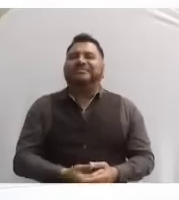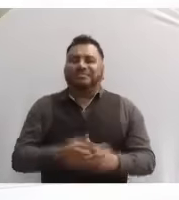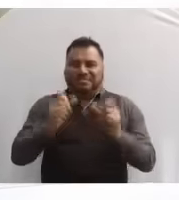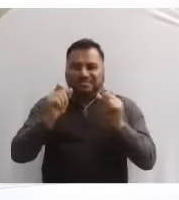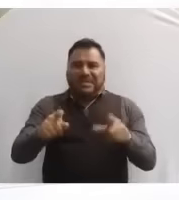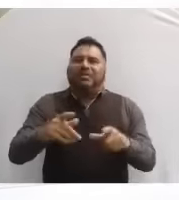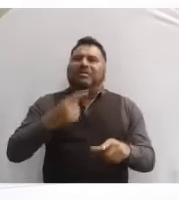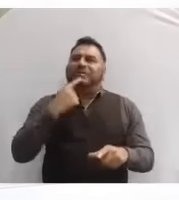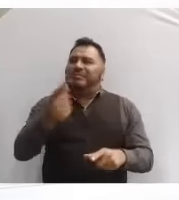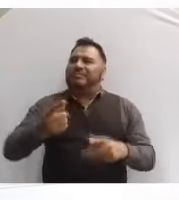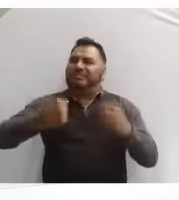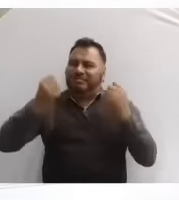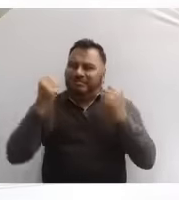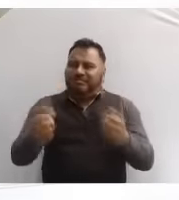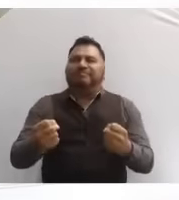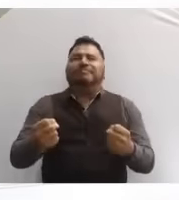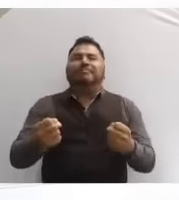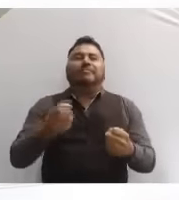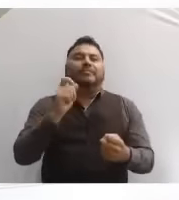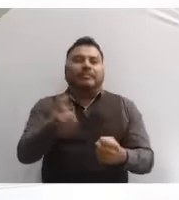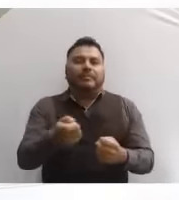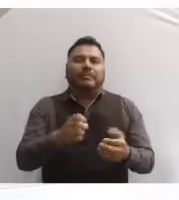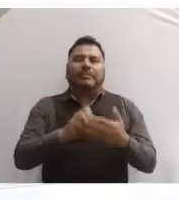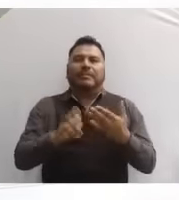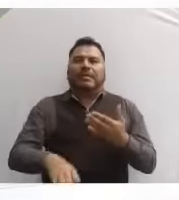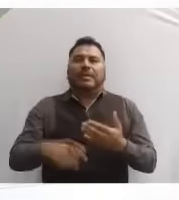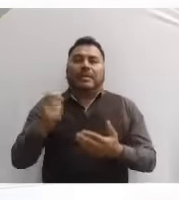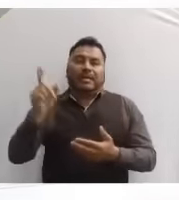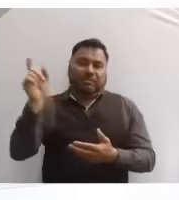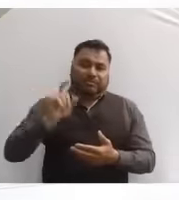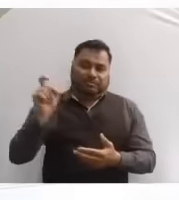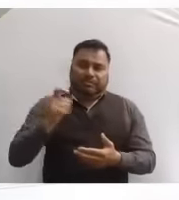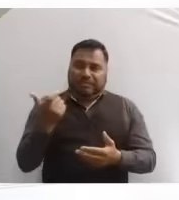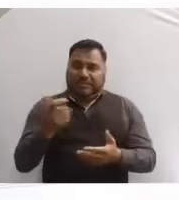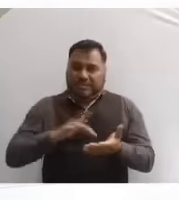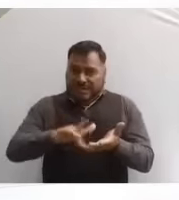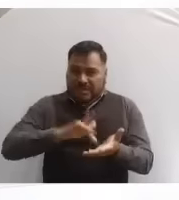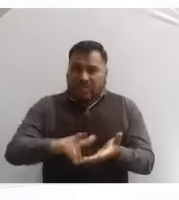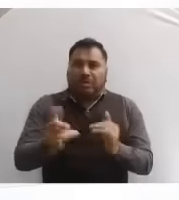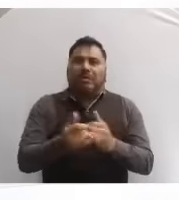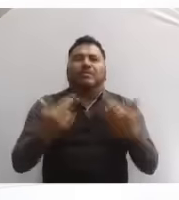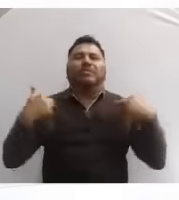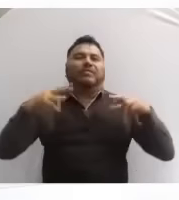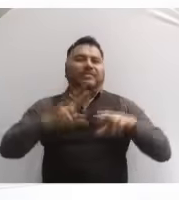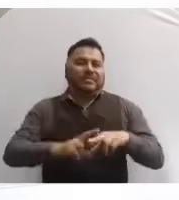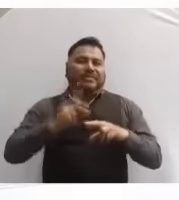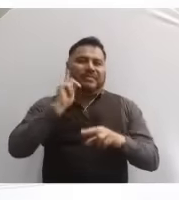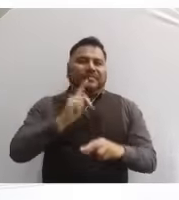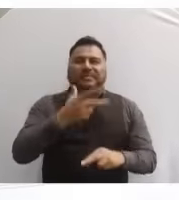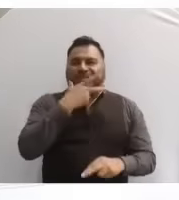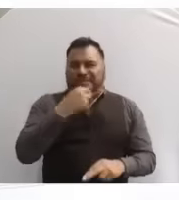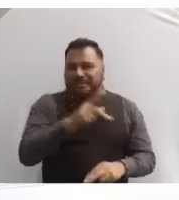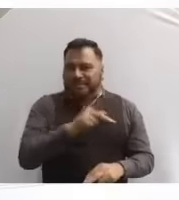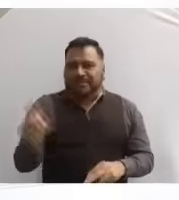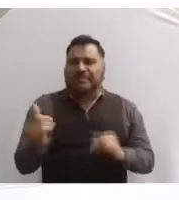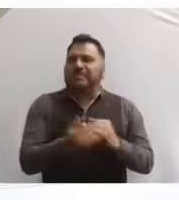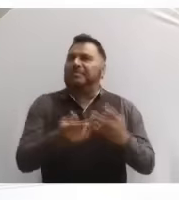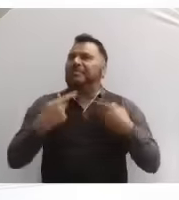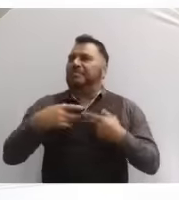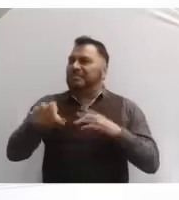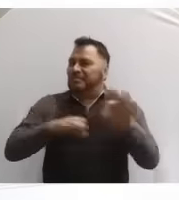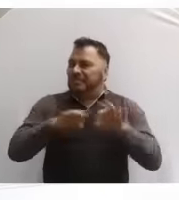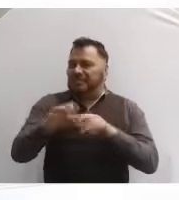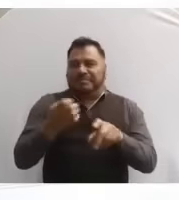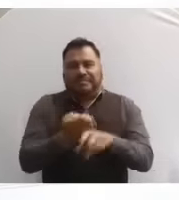También garantizar que las pensiones de los maestros, de las maestras, de los trabajadores